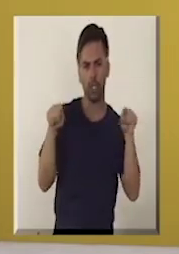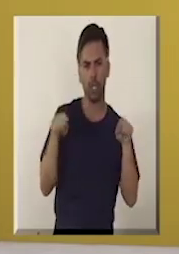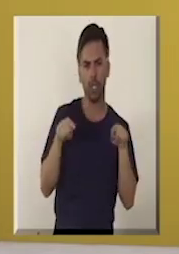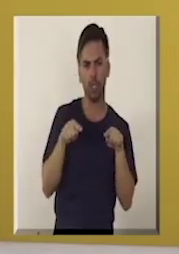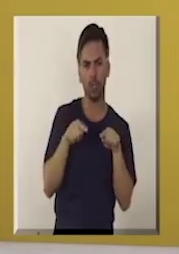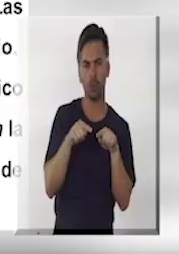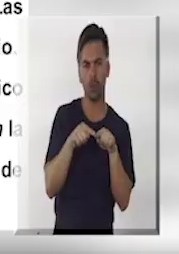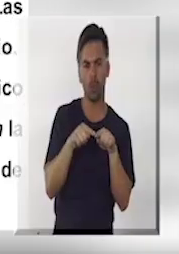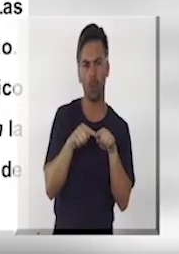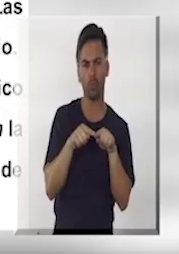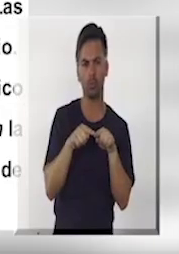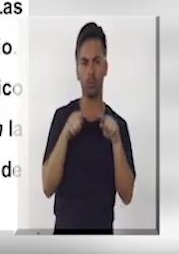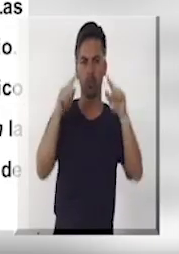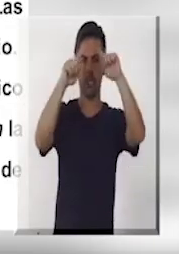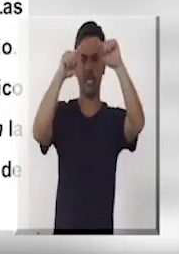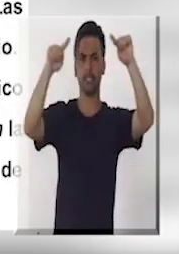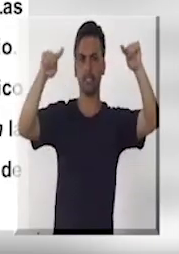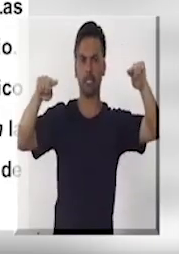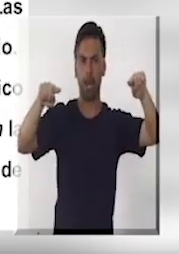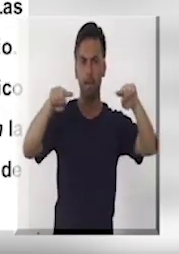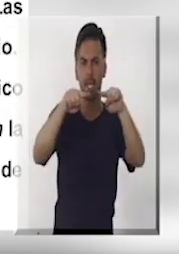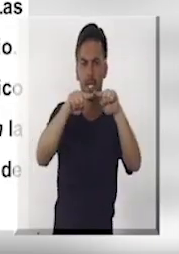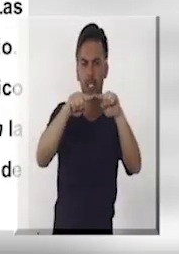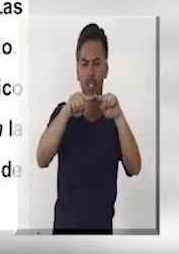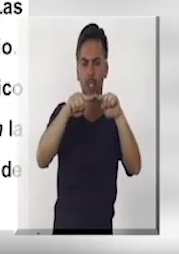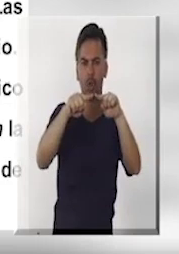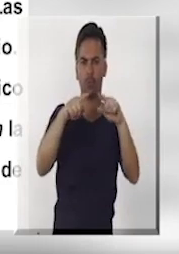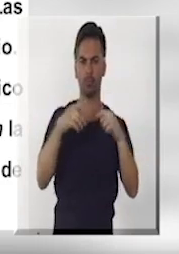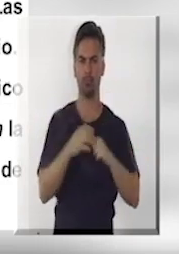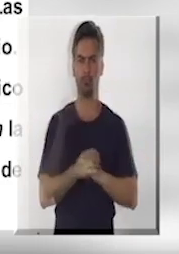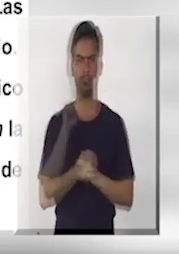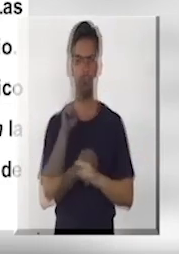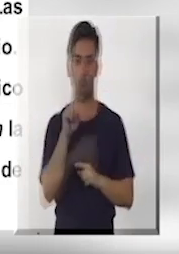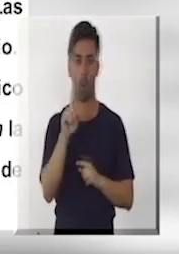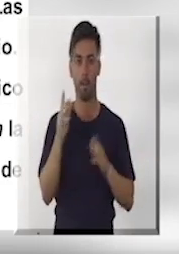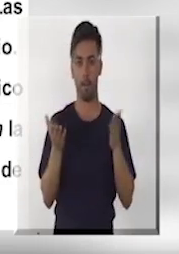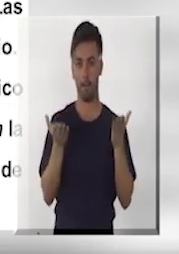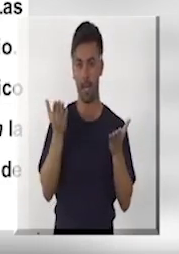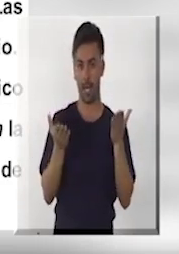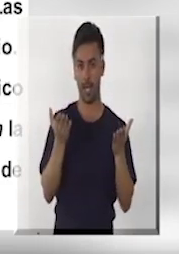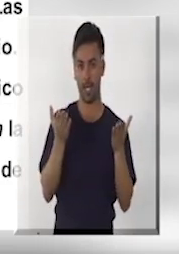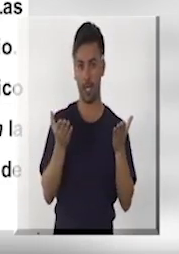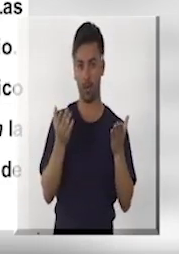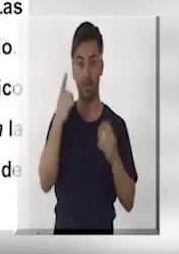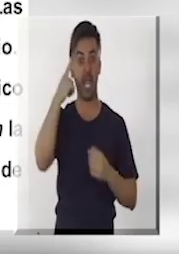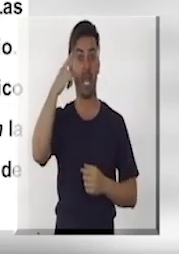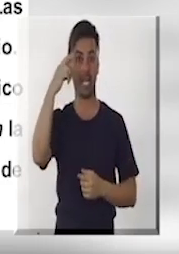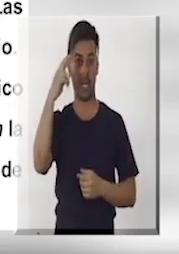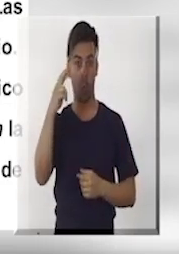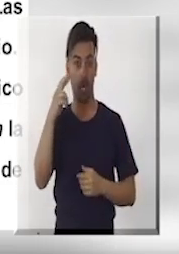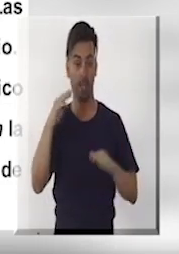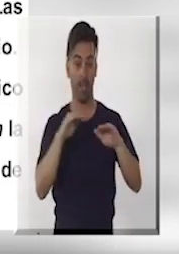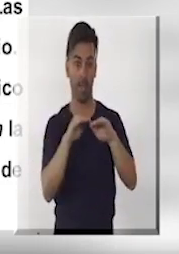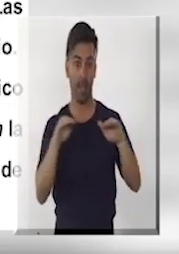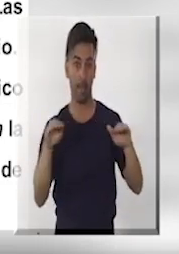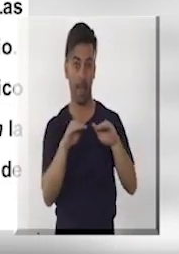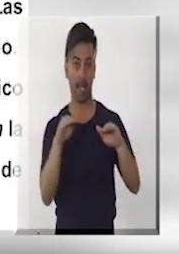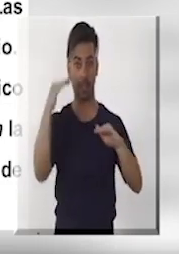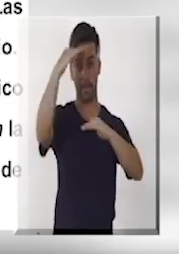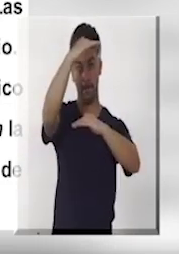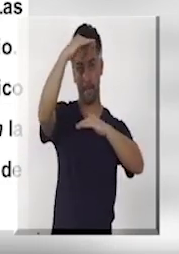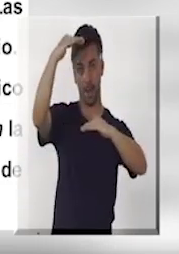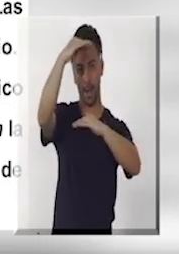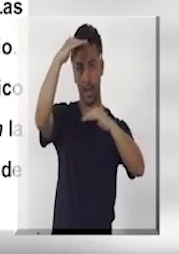variables m y n en este caso serían las longitudes de las bases del trapecio. Recuerden que las bases son los lados